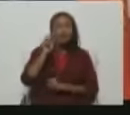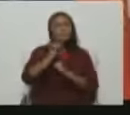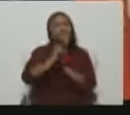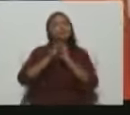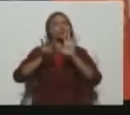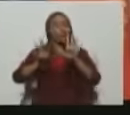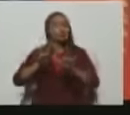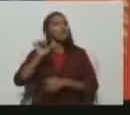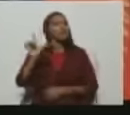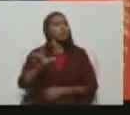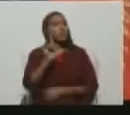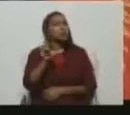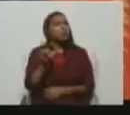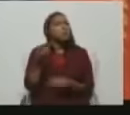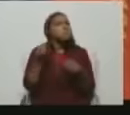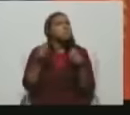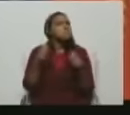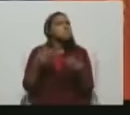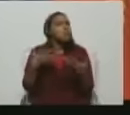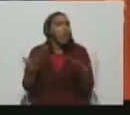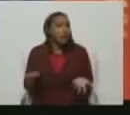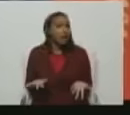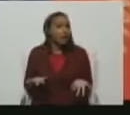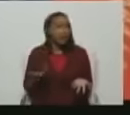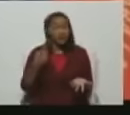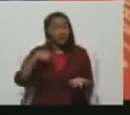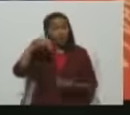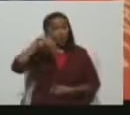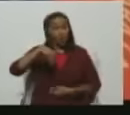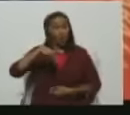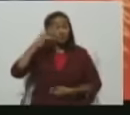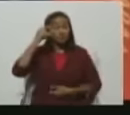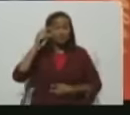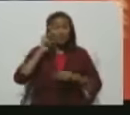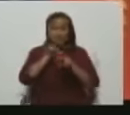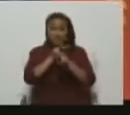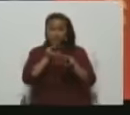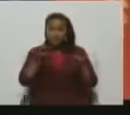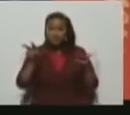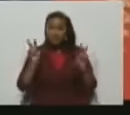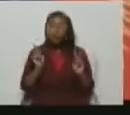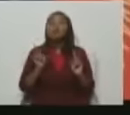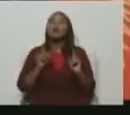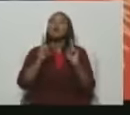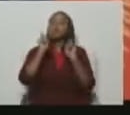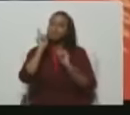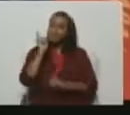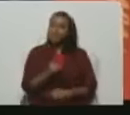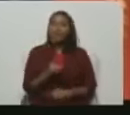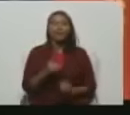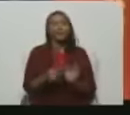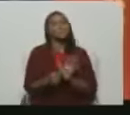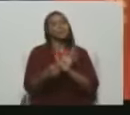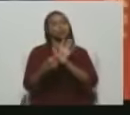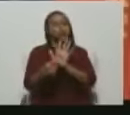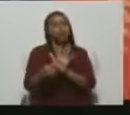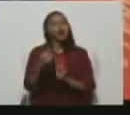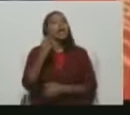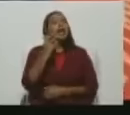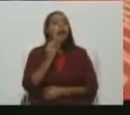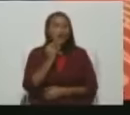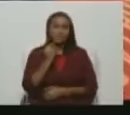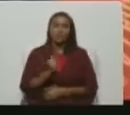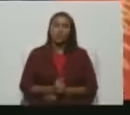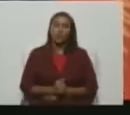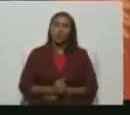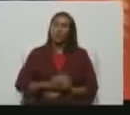que lo que hemos visto acá el día de hoy siga siendo de manera ejemplar y Venezuela sea, como